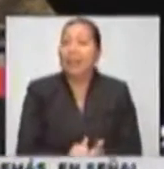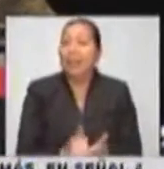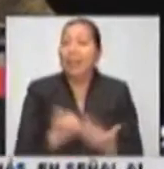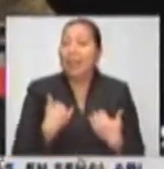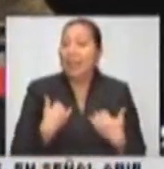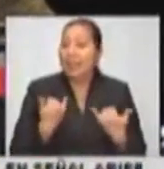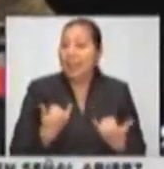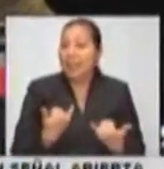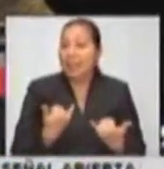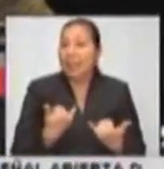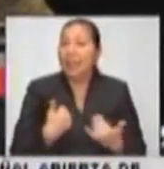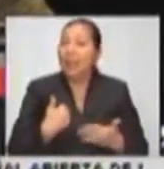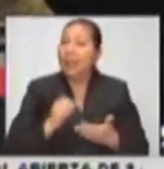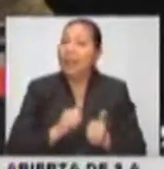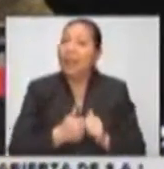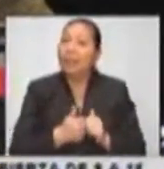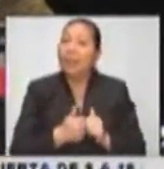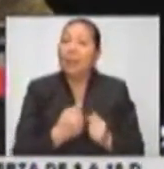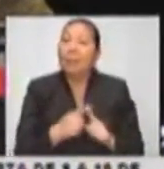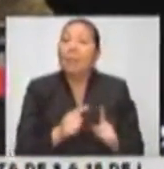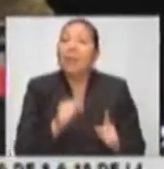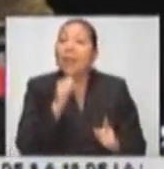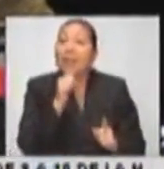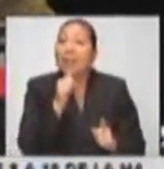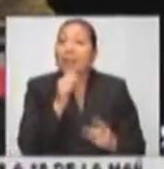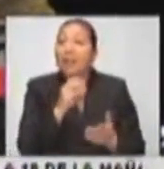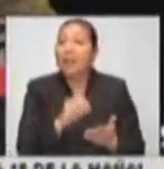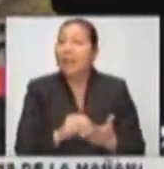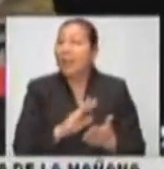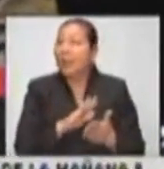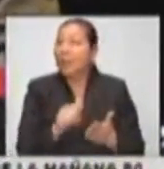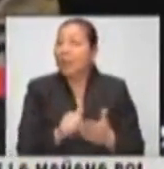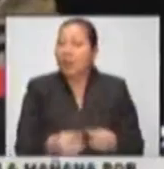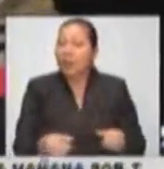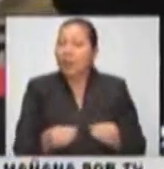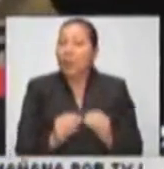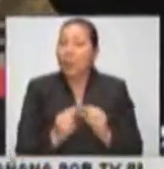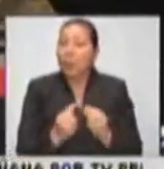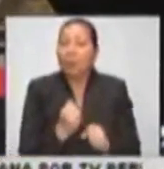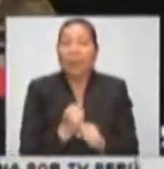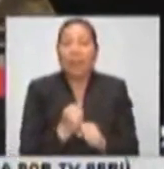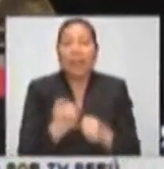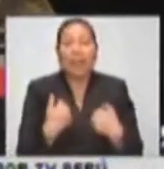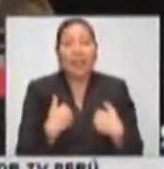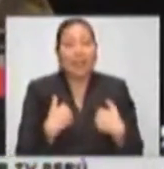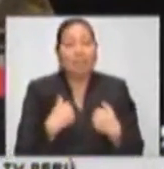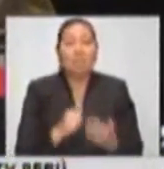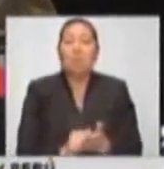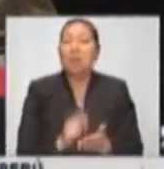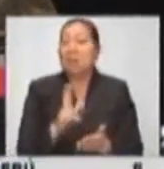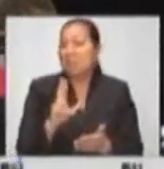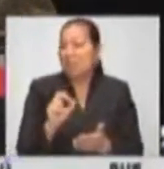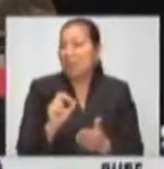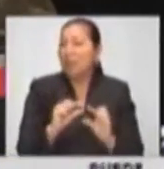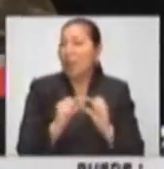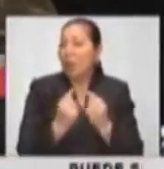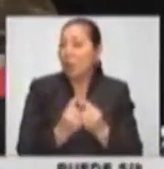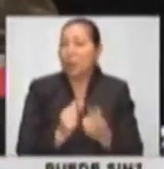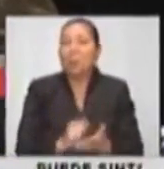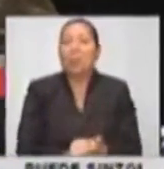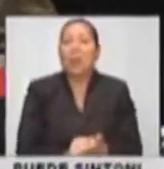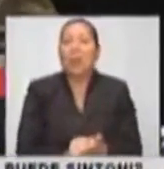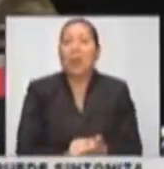eso estamos caminando en eso, pero nos falta. Están todos los comités y grupos de trabajo, debemos tener unos 30 grupos